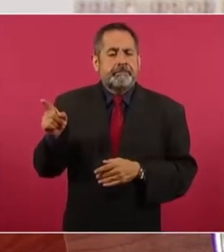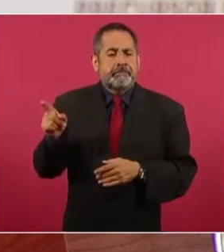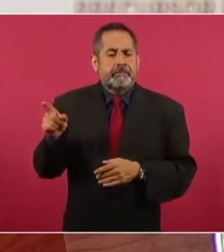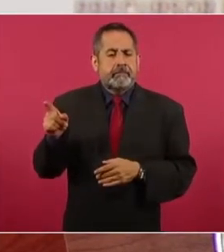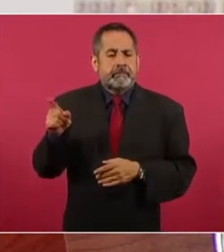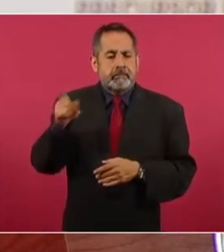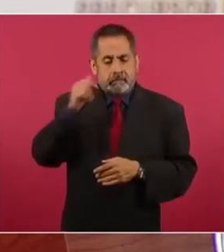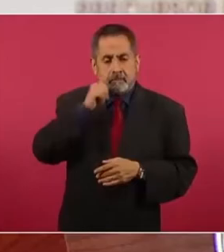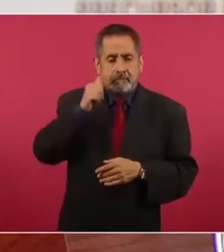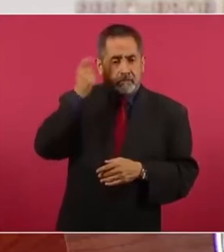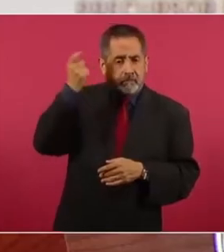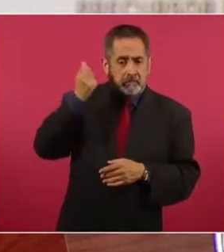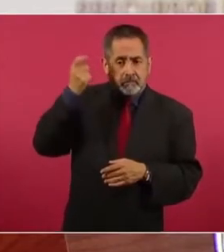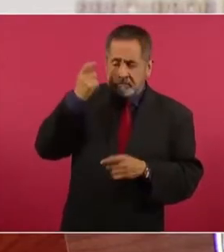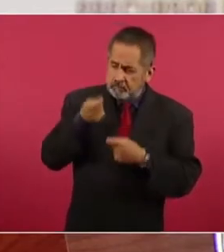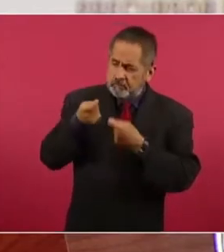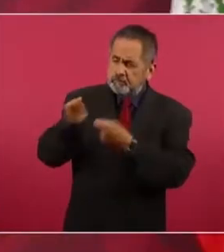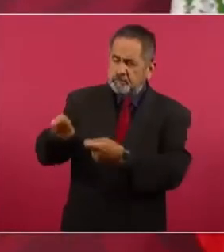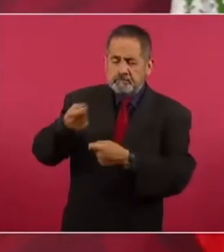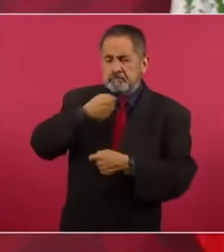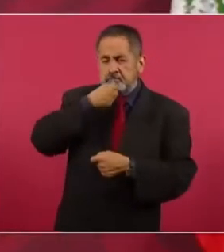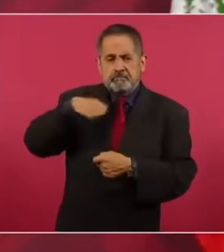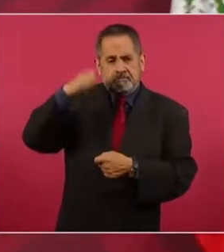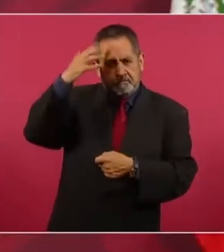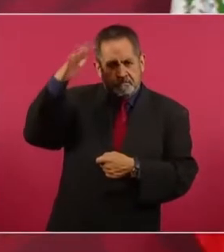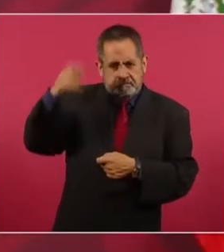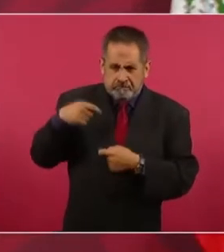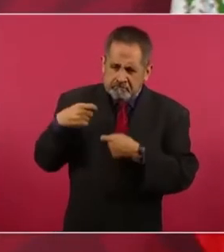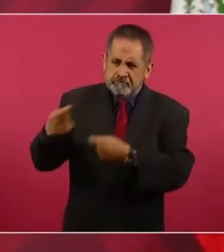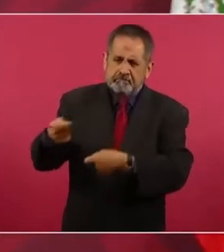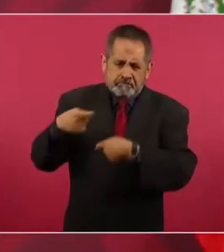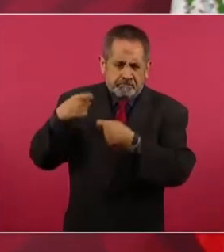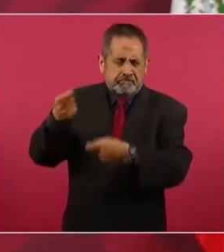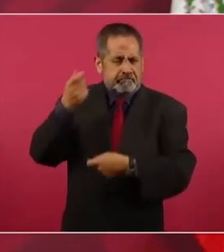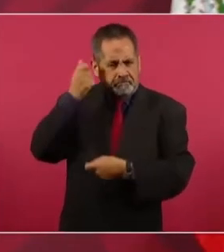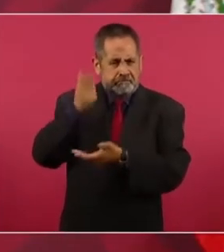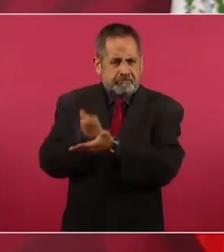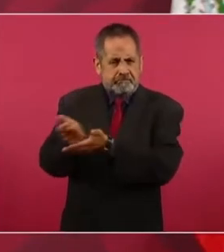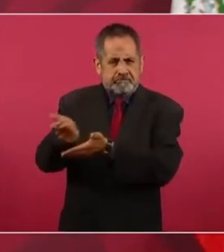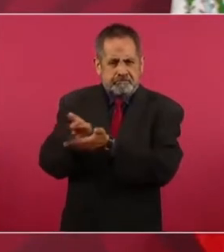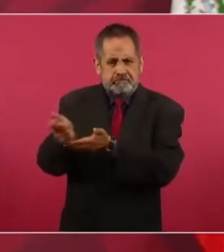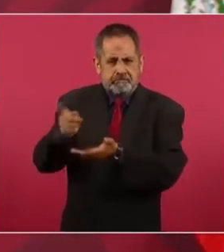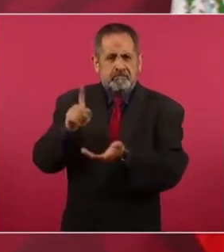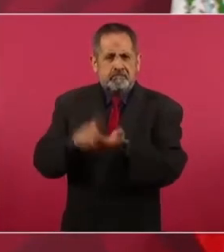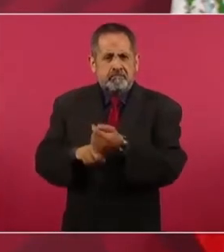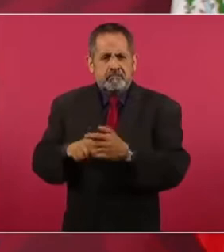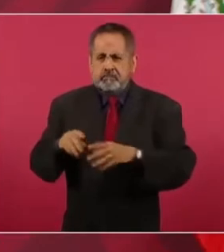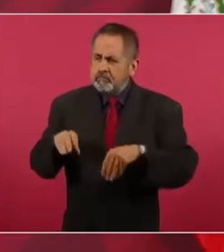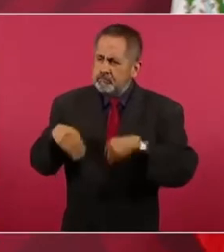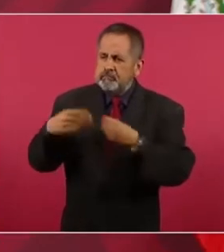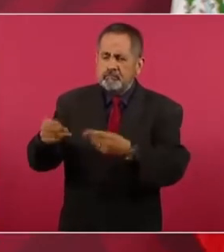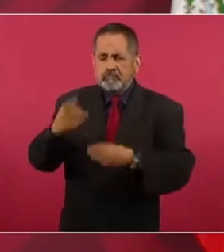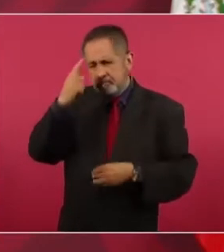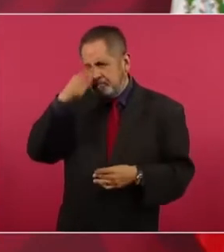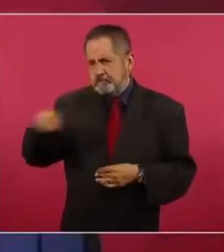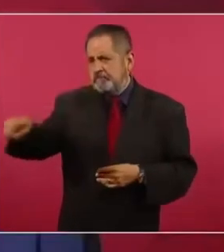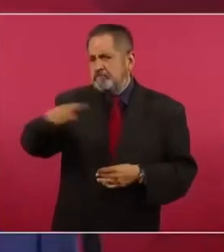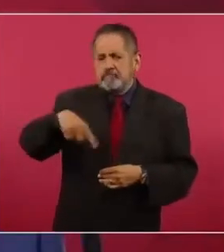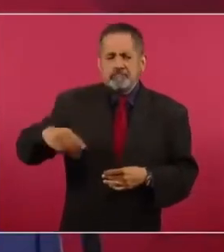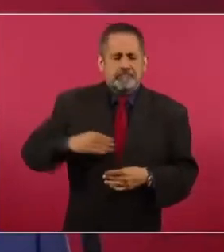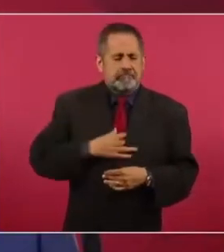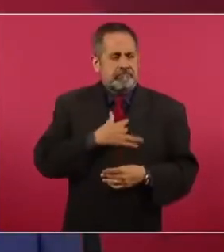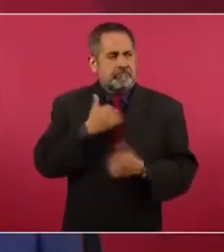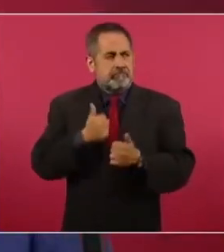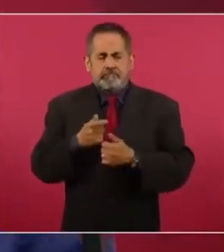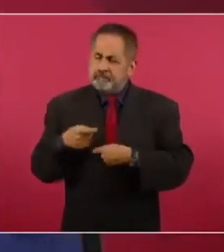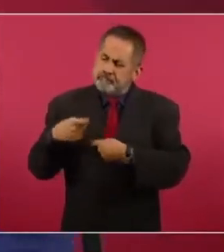pues se pensiona a los adultos. Existe lo que se llama estado de bienestar. Cuando uno